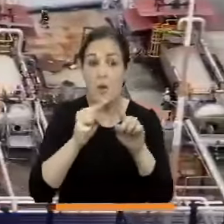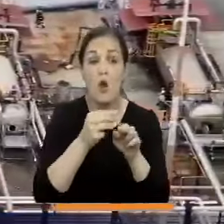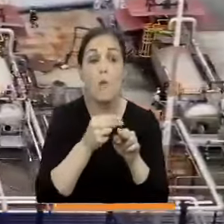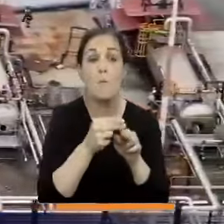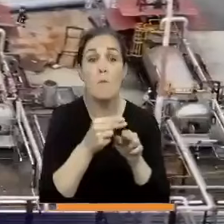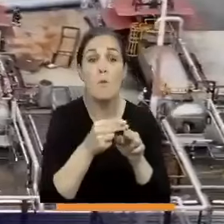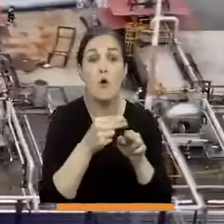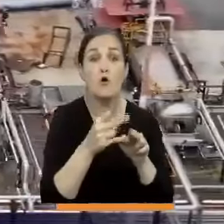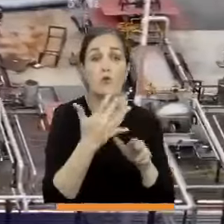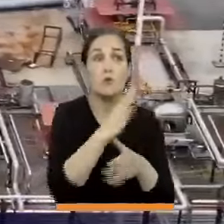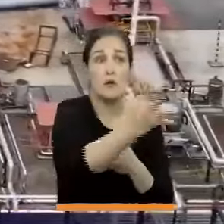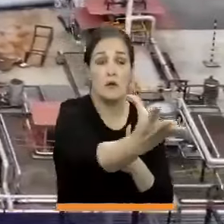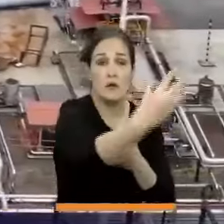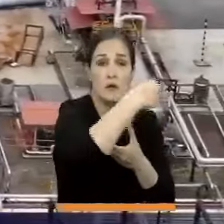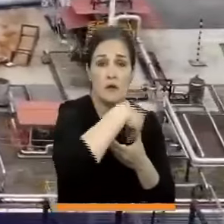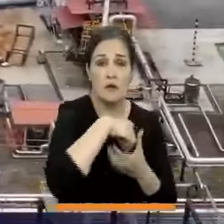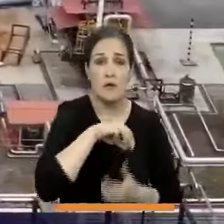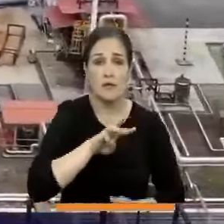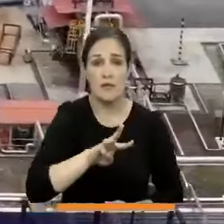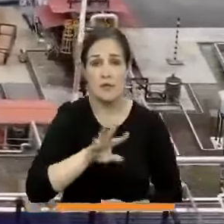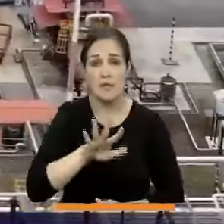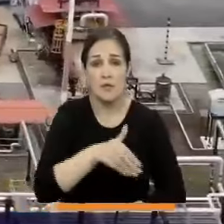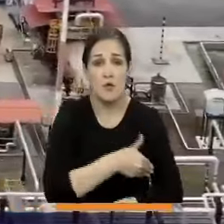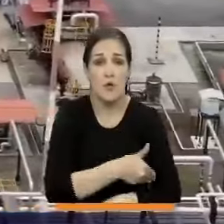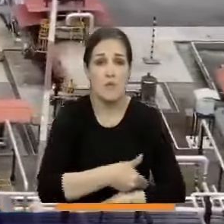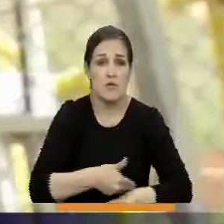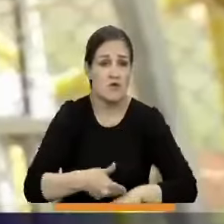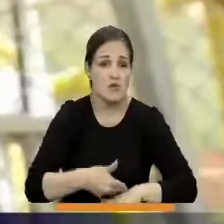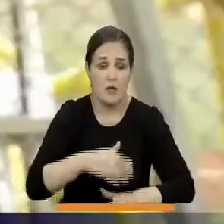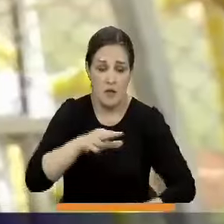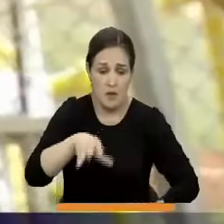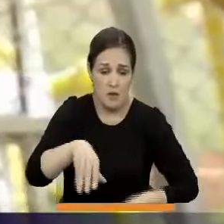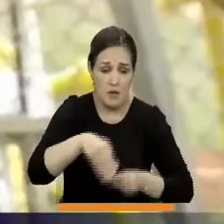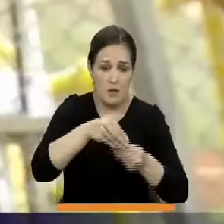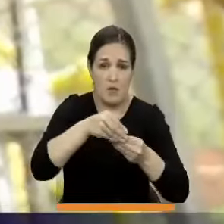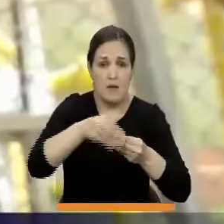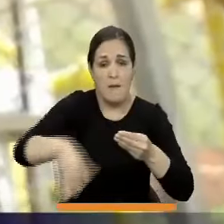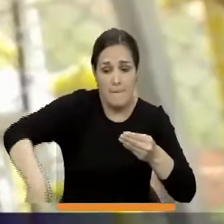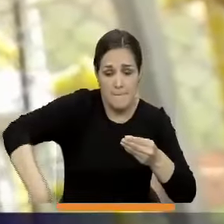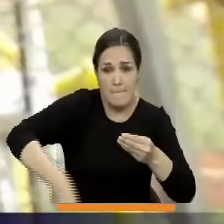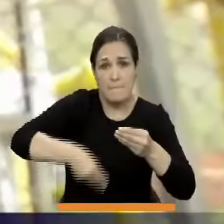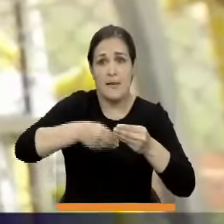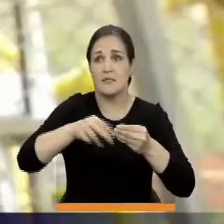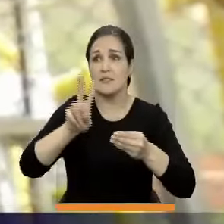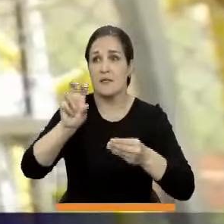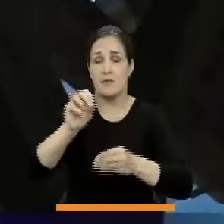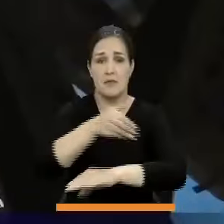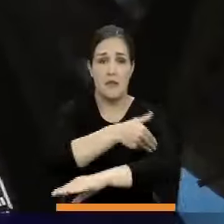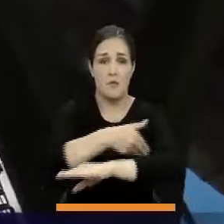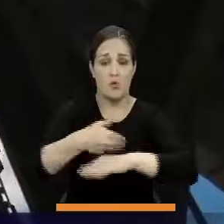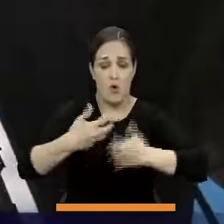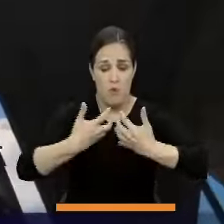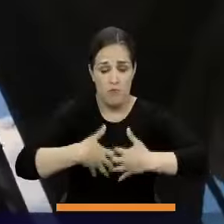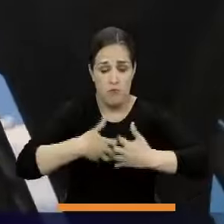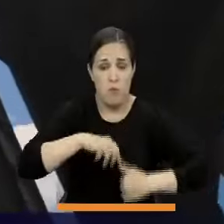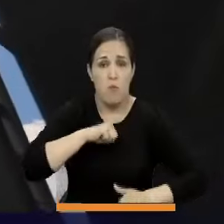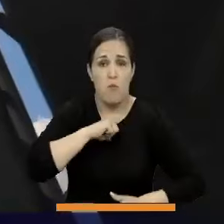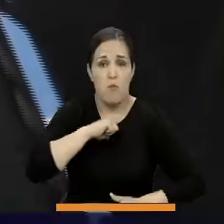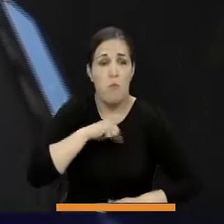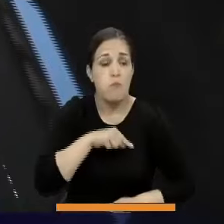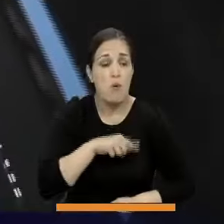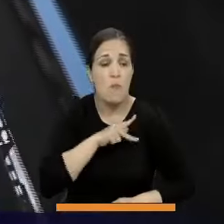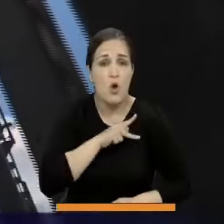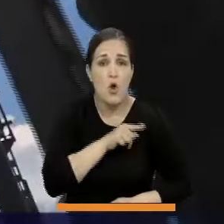incorporarían alrededor de 35 millones de pies cúbicos sumados a los 20 millones provenientes de la producción actual en campos de